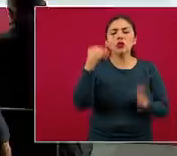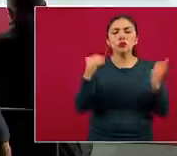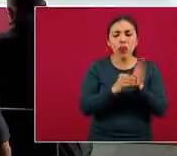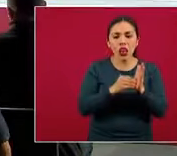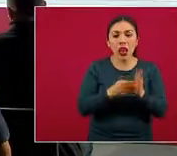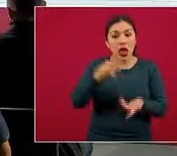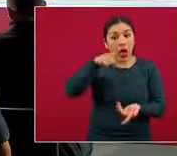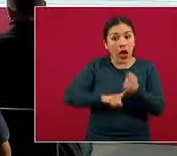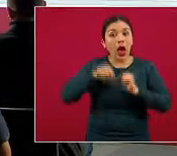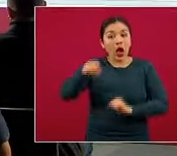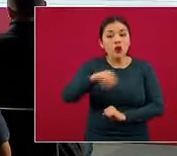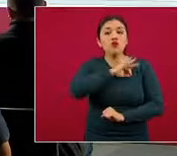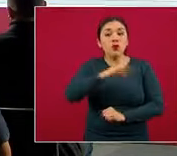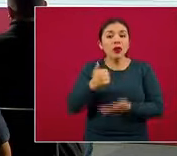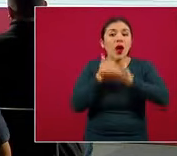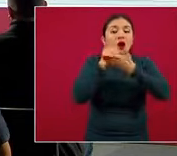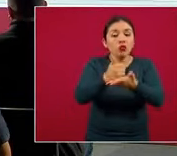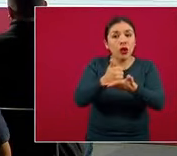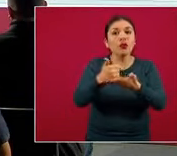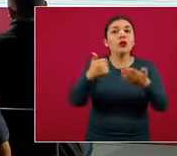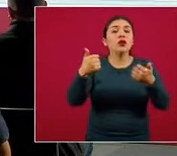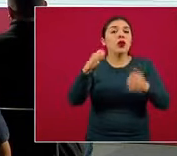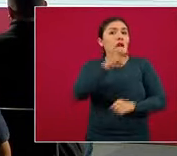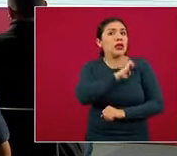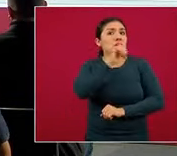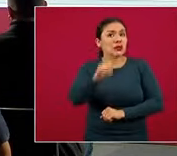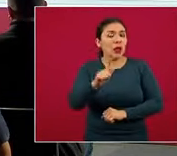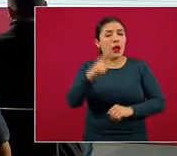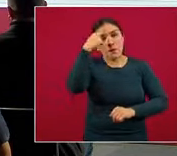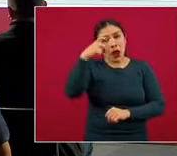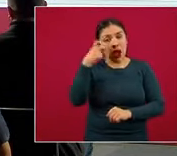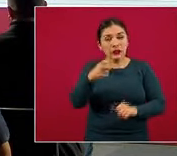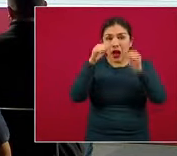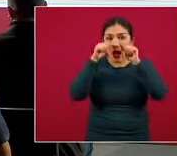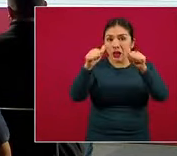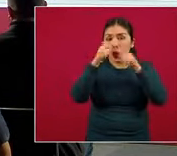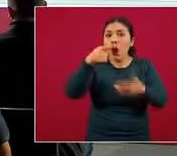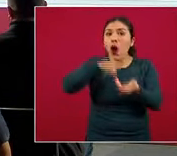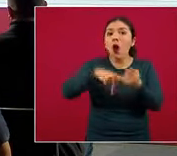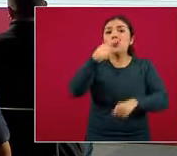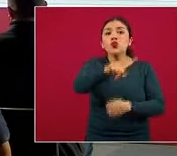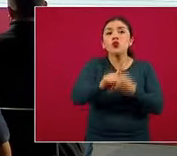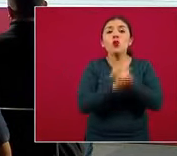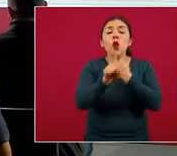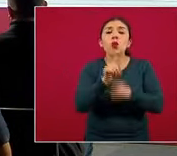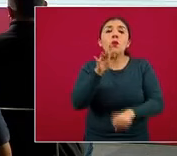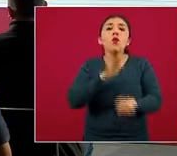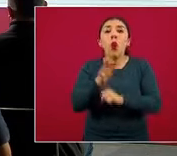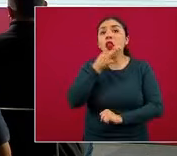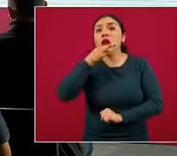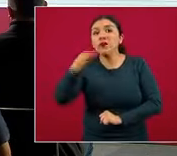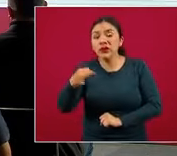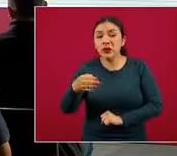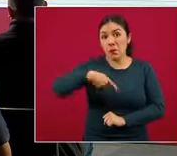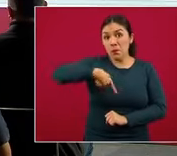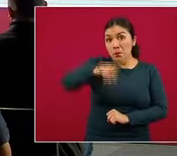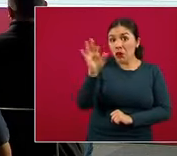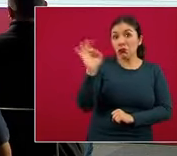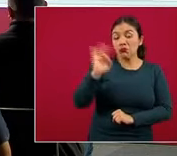800-911-2000, en donde recibirán atención especializada en relación a la problemática que pudieran estar reportando, pero si